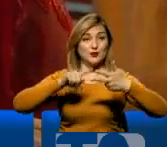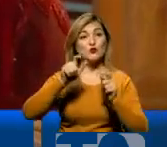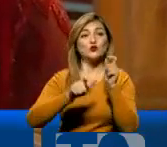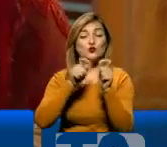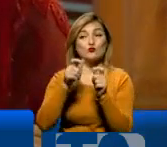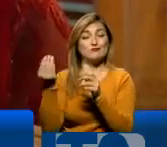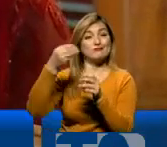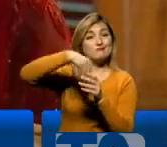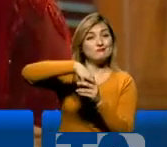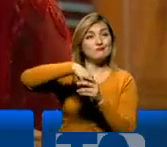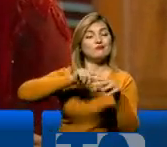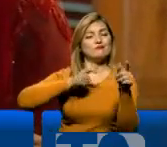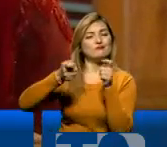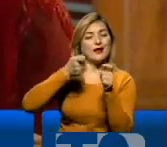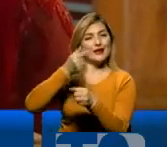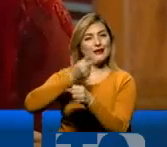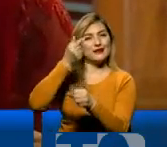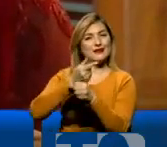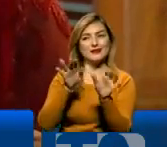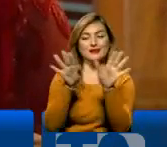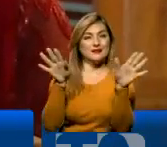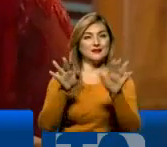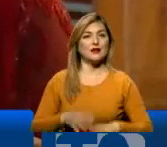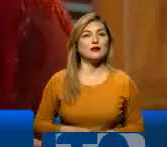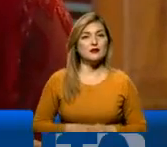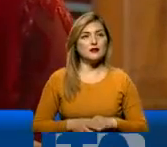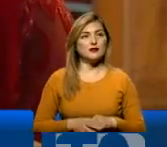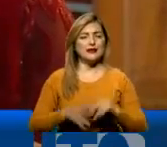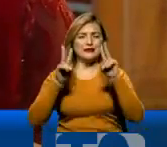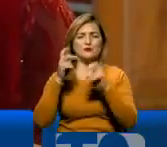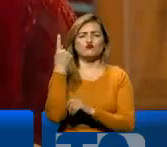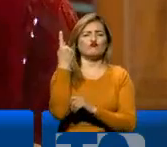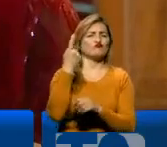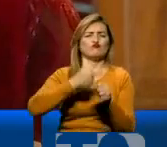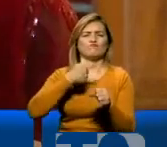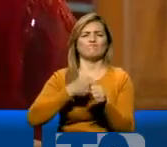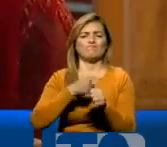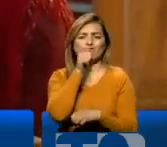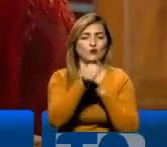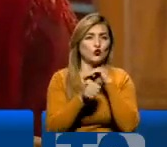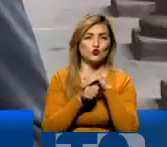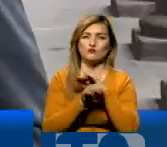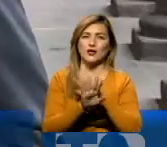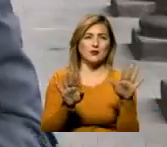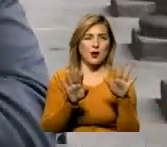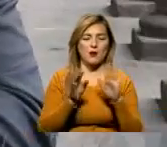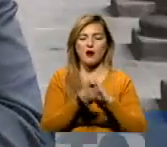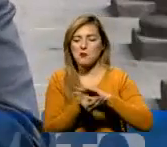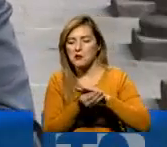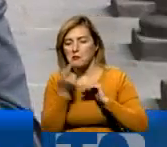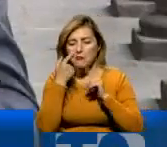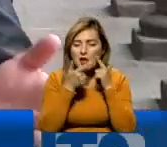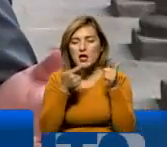el cual está presidido por la Gerencia General, y nadie más conoce ese tema justamente para la confidencialidad del caso. Y aunque